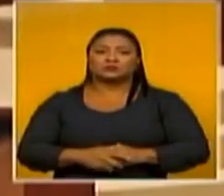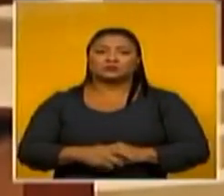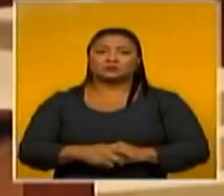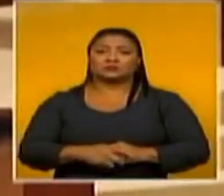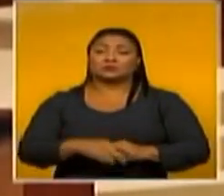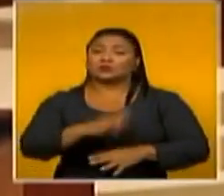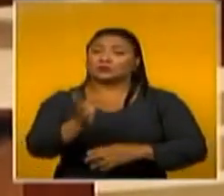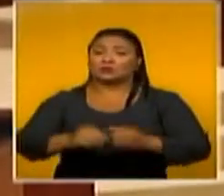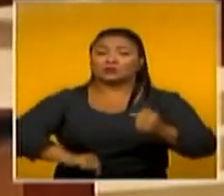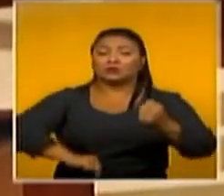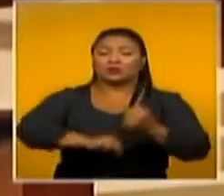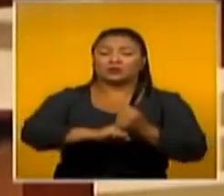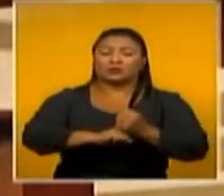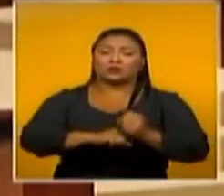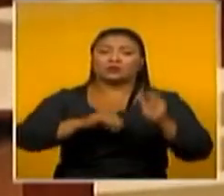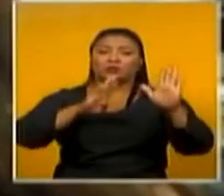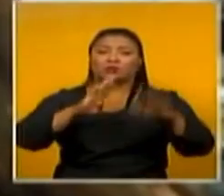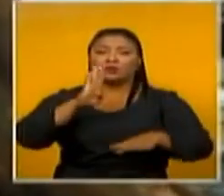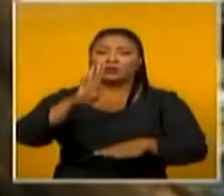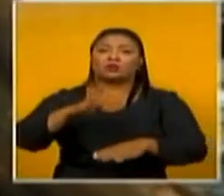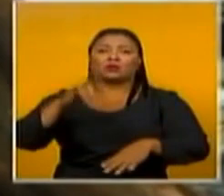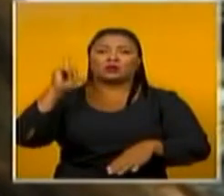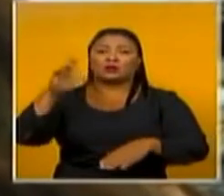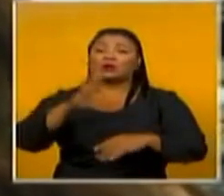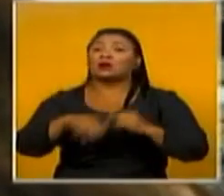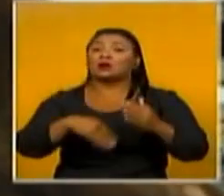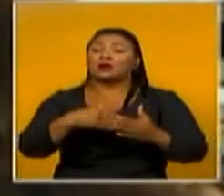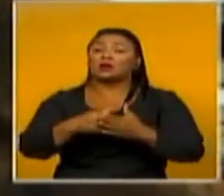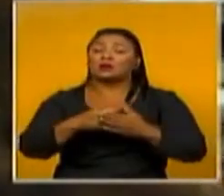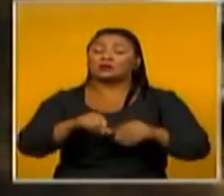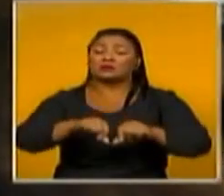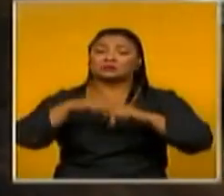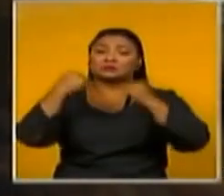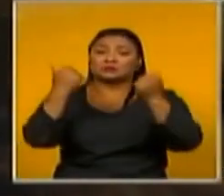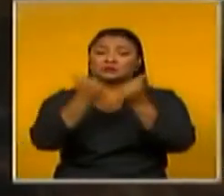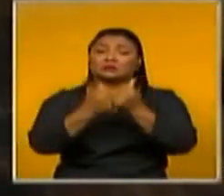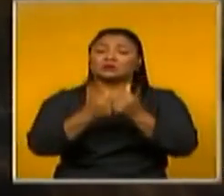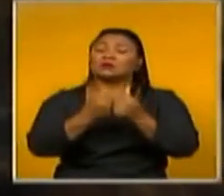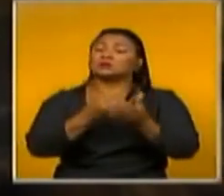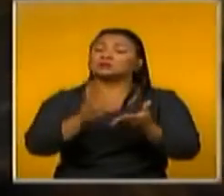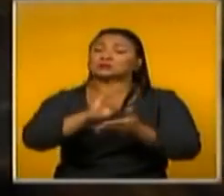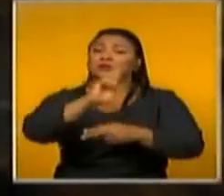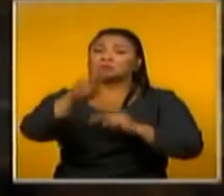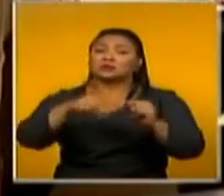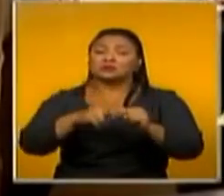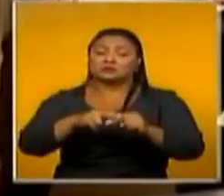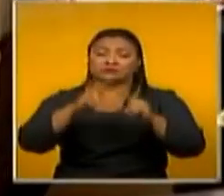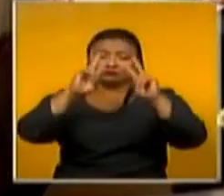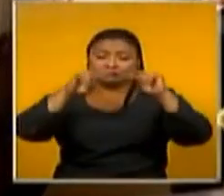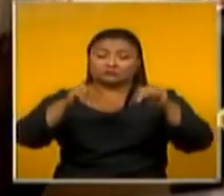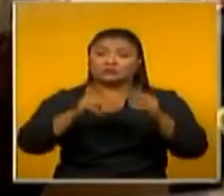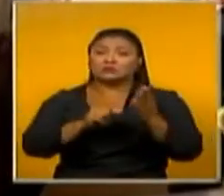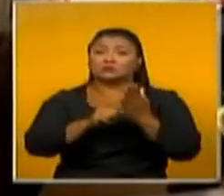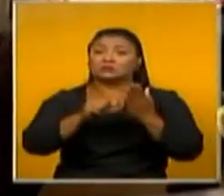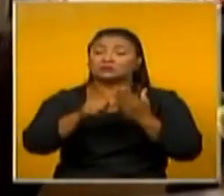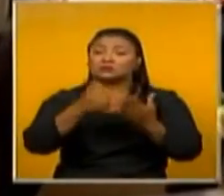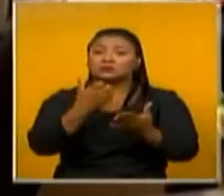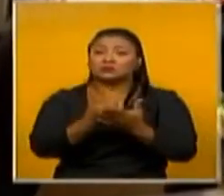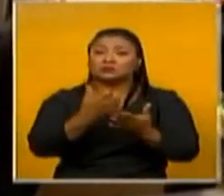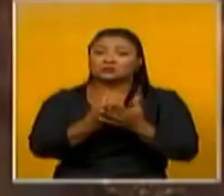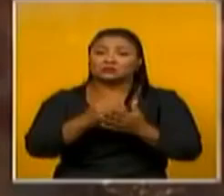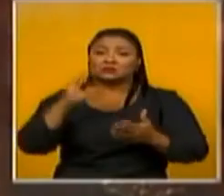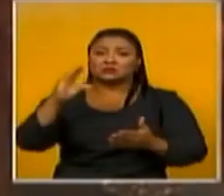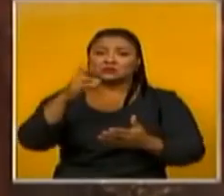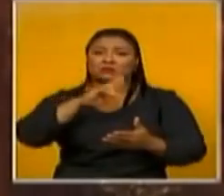Con el apoyo de 94 legisladores, se decidió que la Asamblea Nacional analice la posibilidad de que el ministro de Economía, Carlos